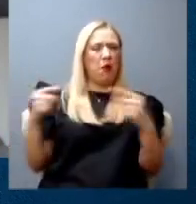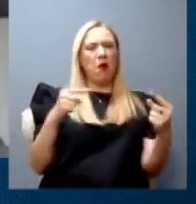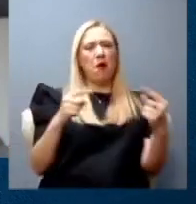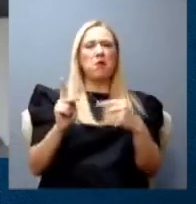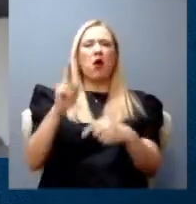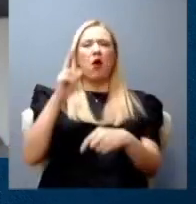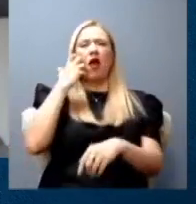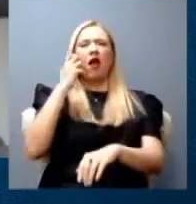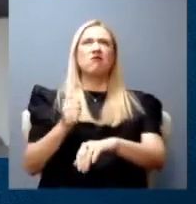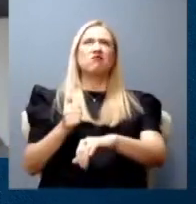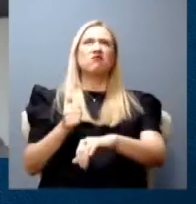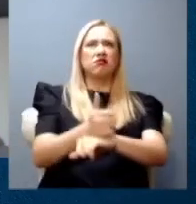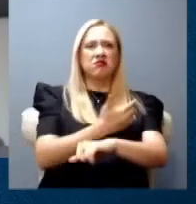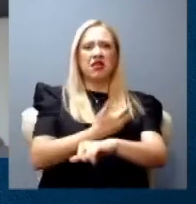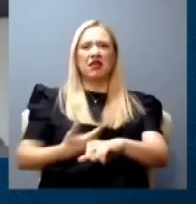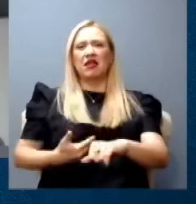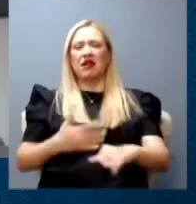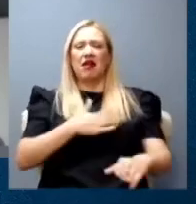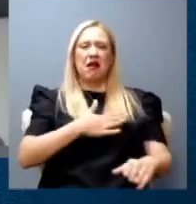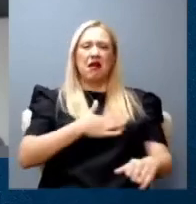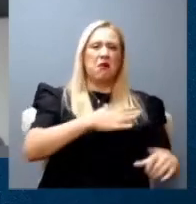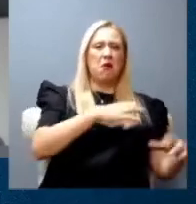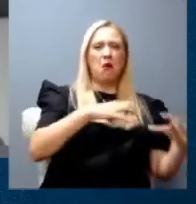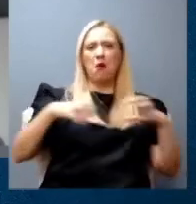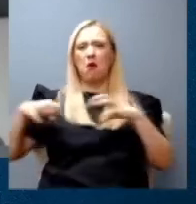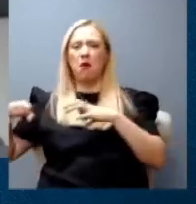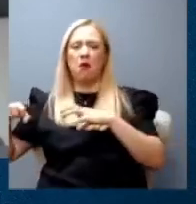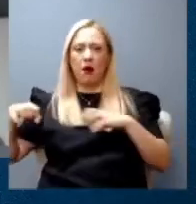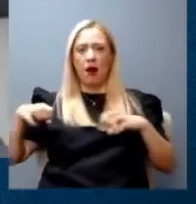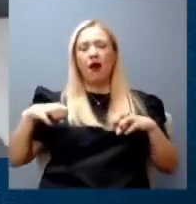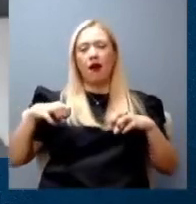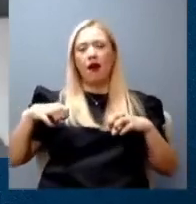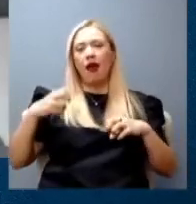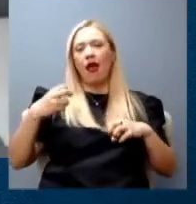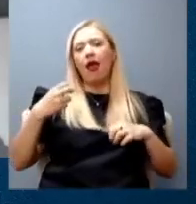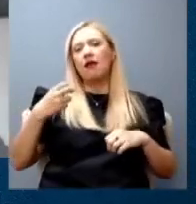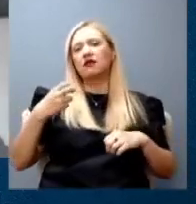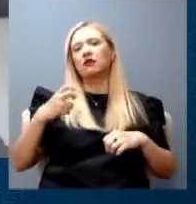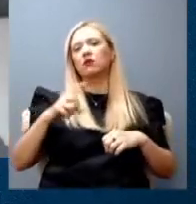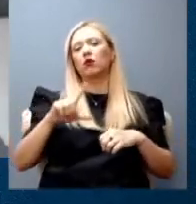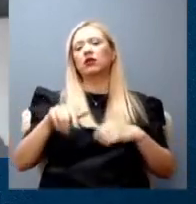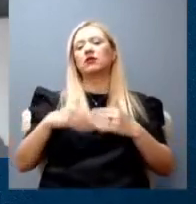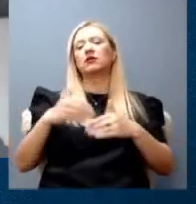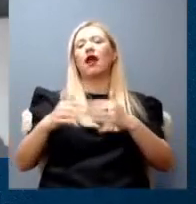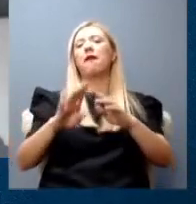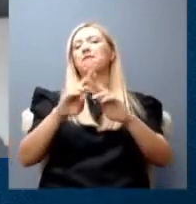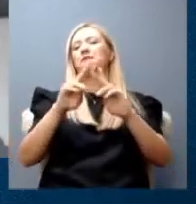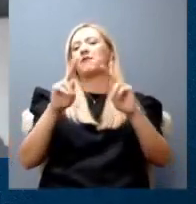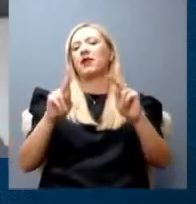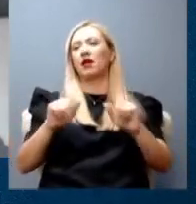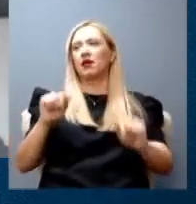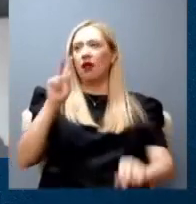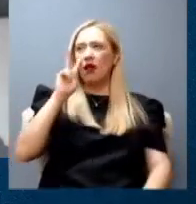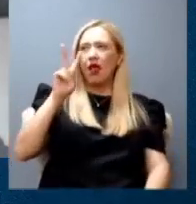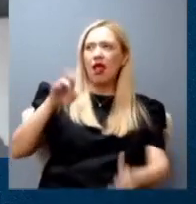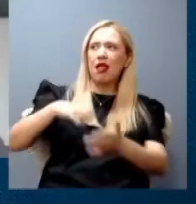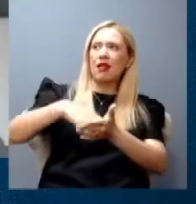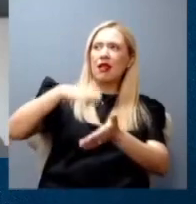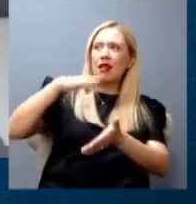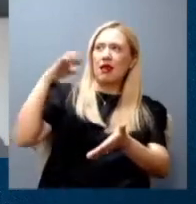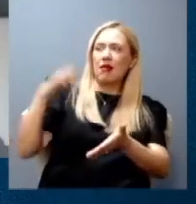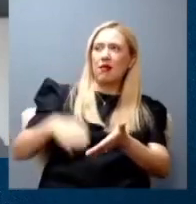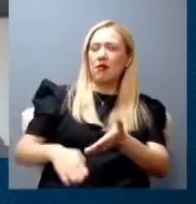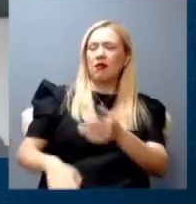o internacionales en algunos, a la paz. Pero hoy por hoy este concepto, digamos, ha sido diría